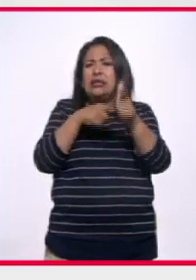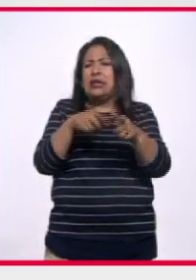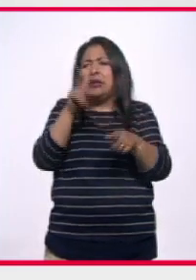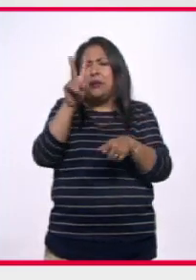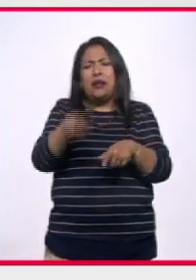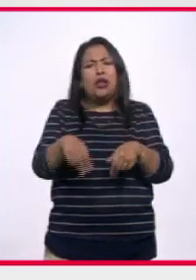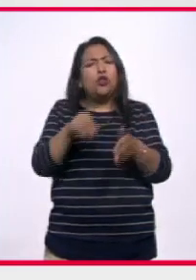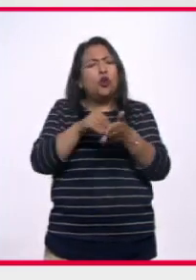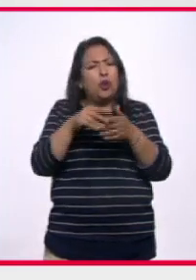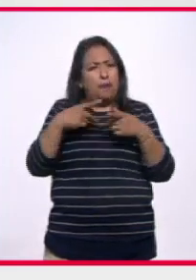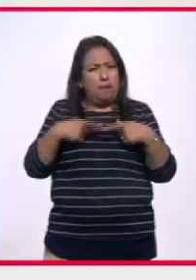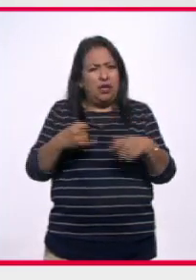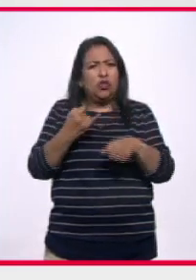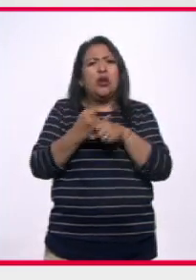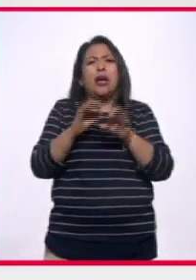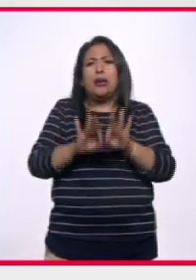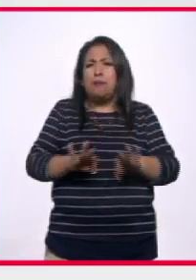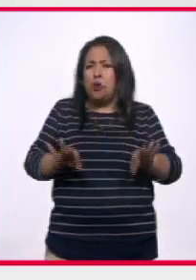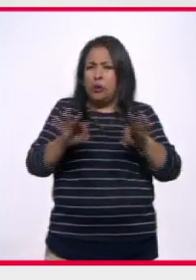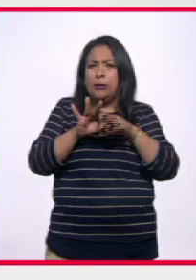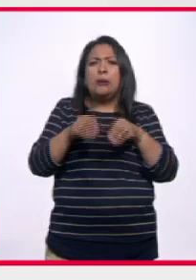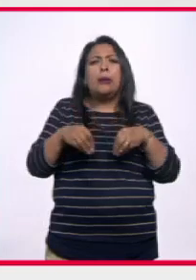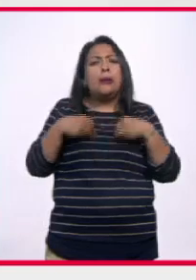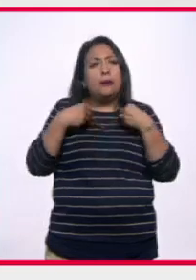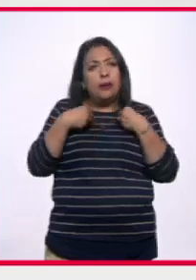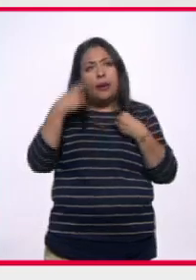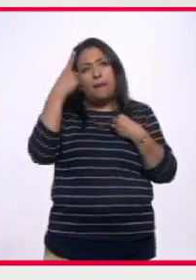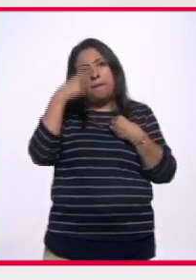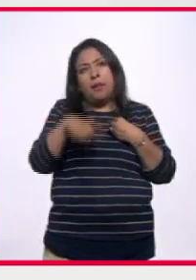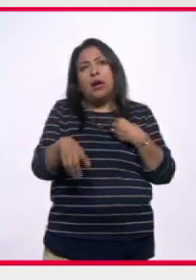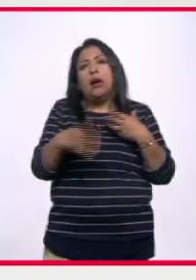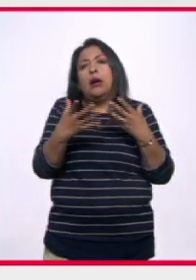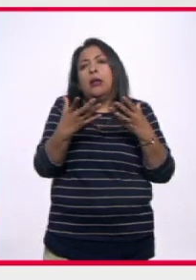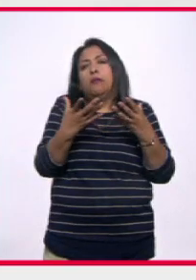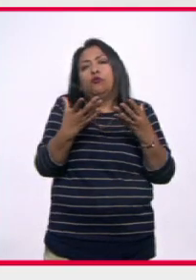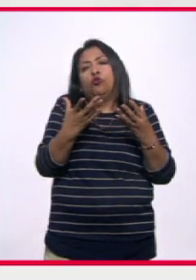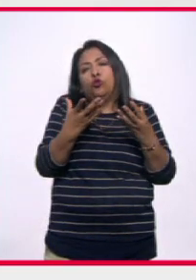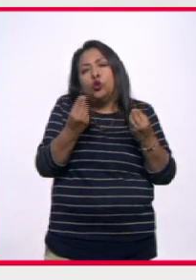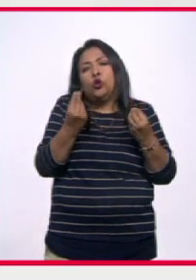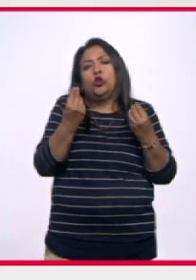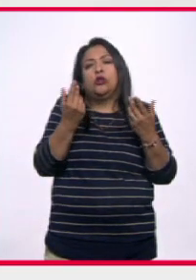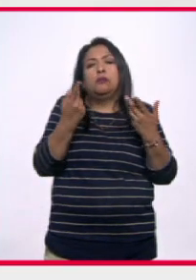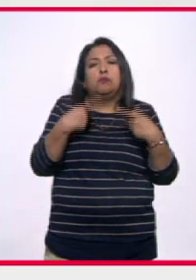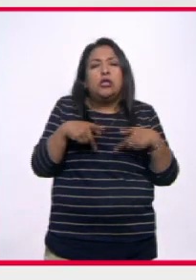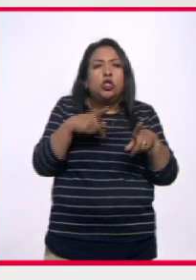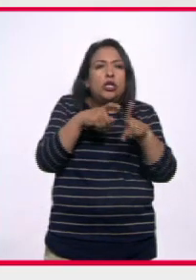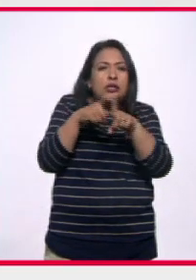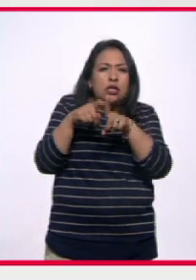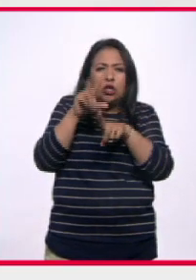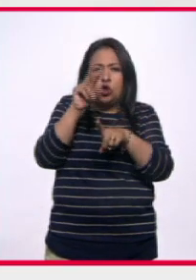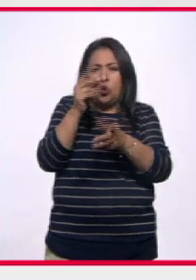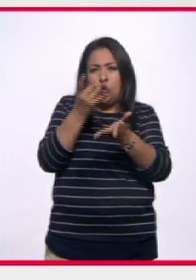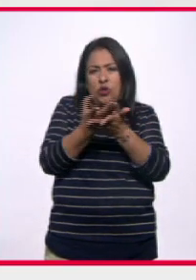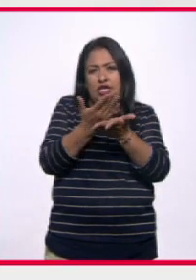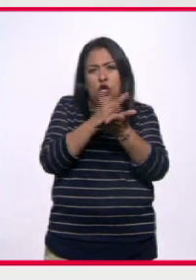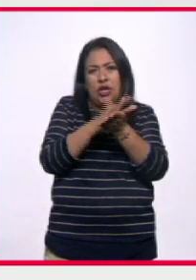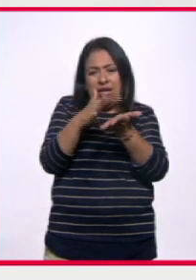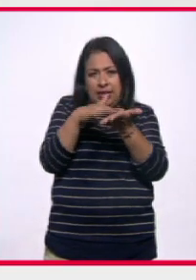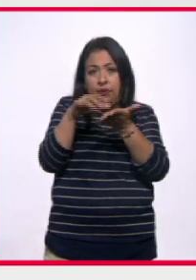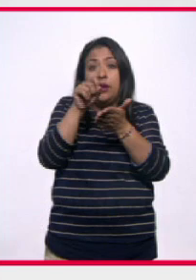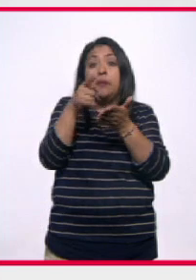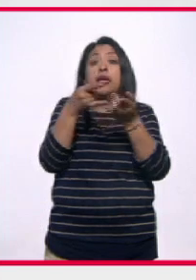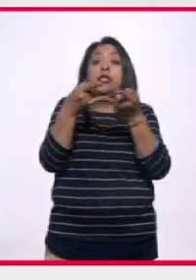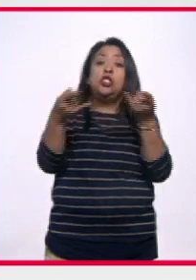personaje muy vital muy importante para muchas es críticos no sólo de literatura sino de